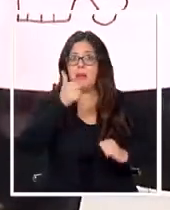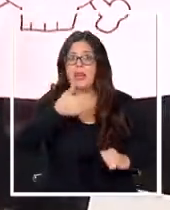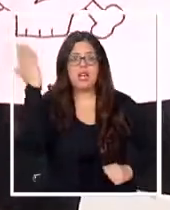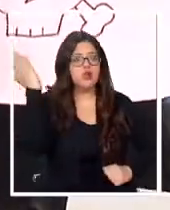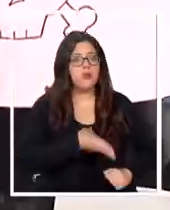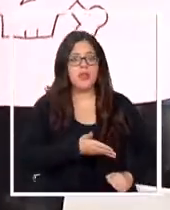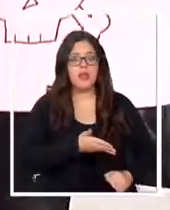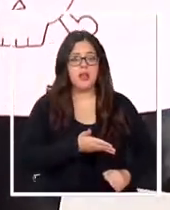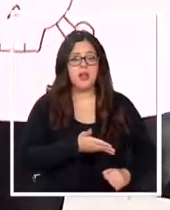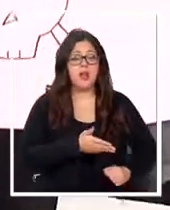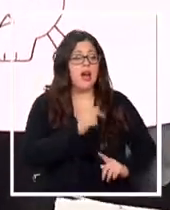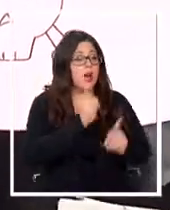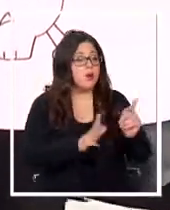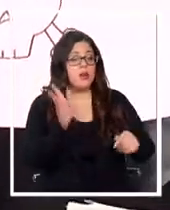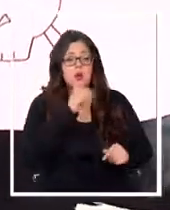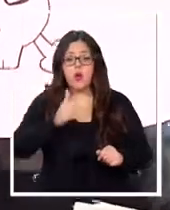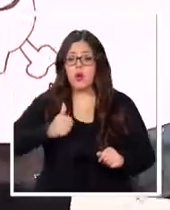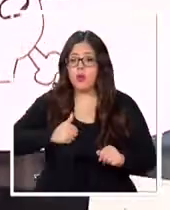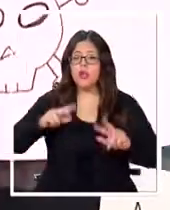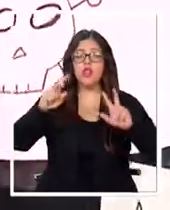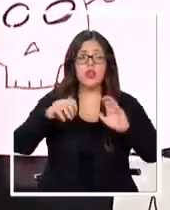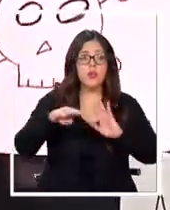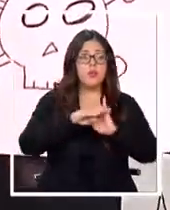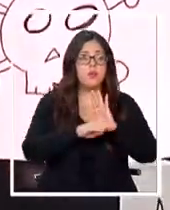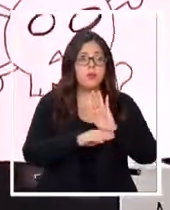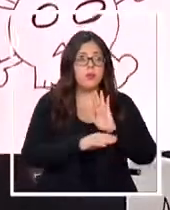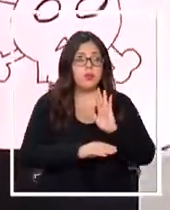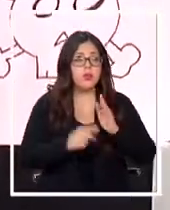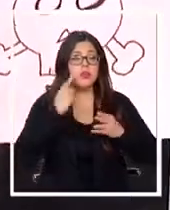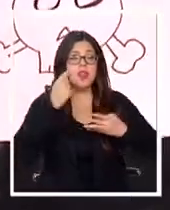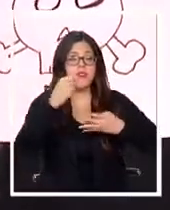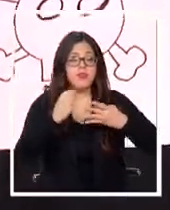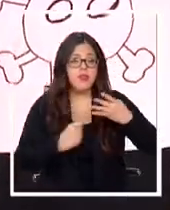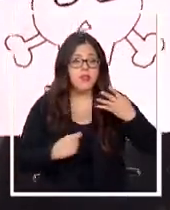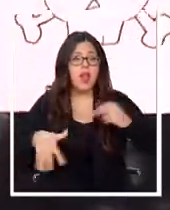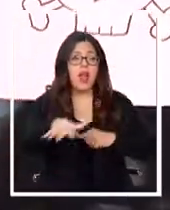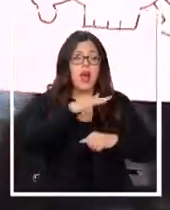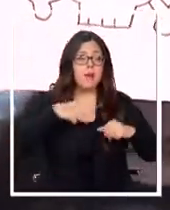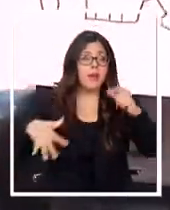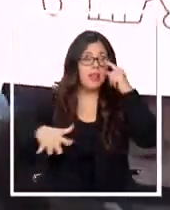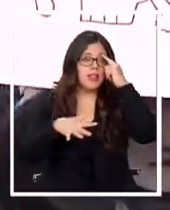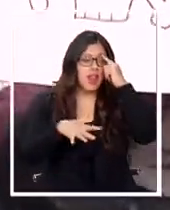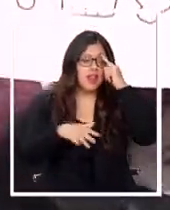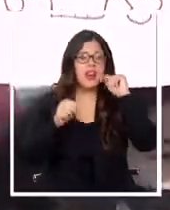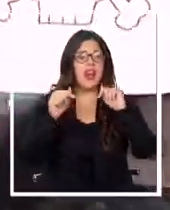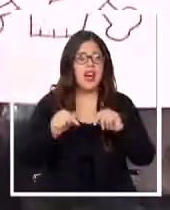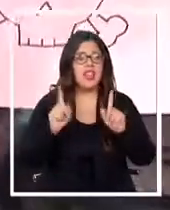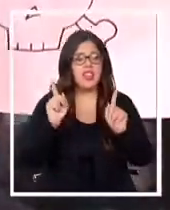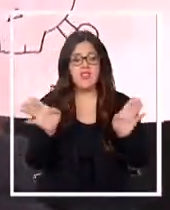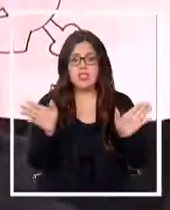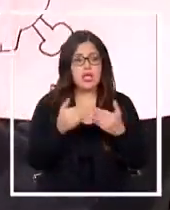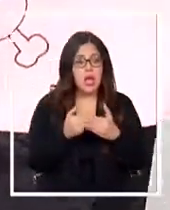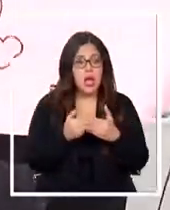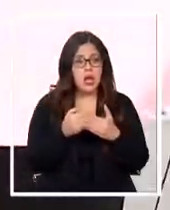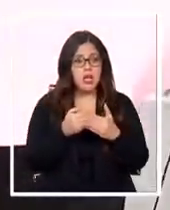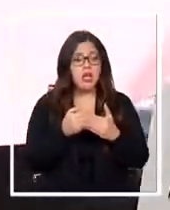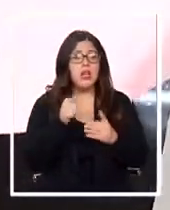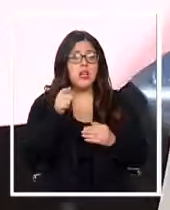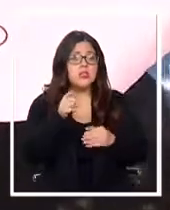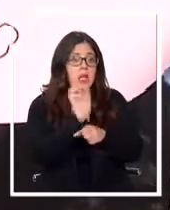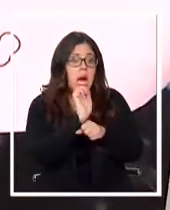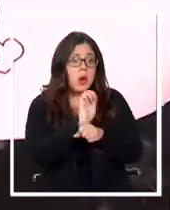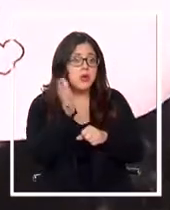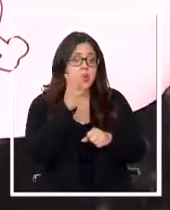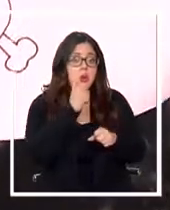están cumpliendo con las medidas de resolución de calificación ambiental son las que tienen que cerrar. Si tú tenías un auto que no tiene